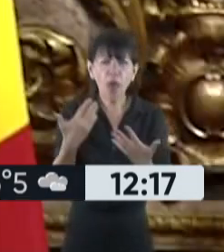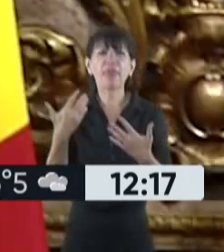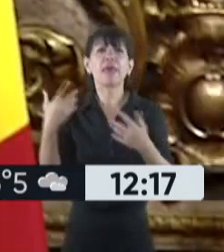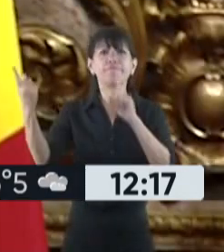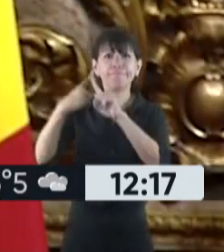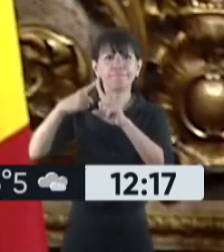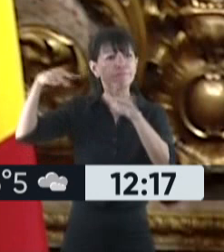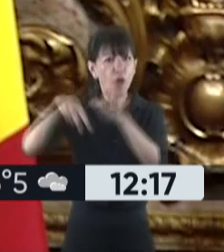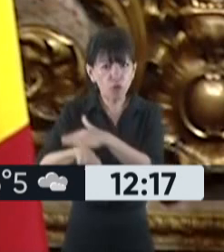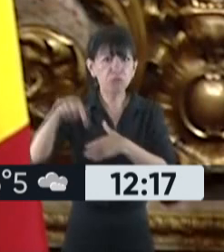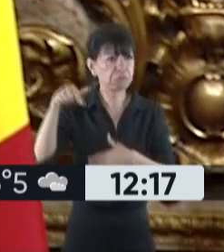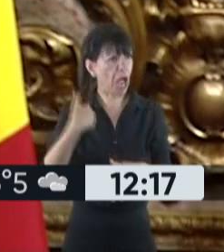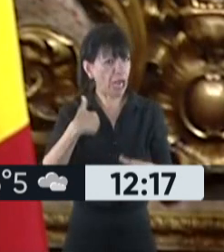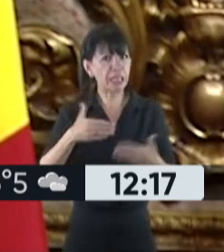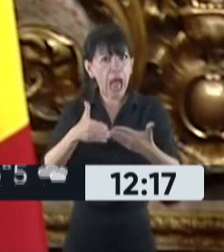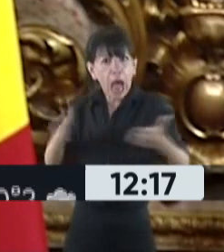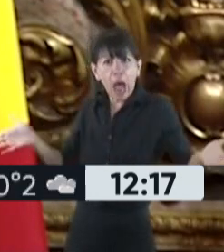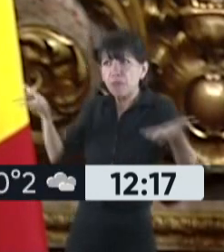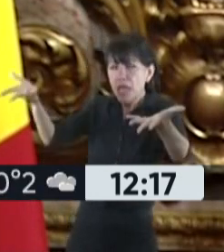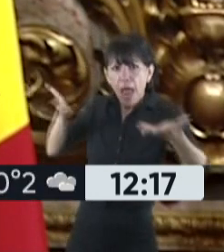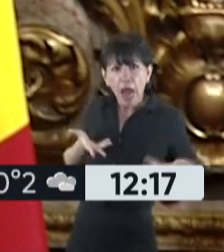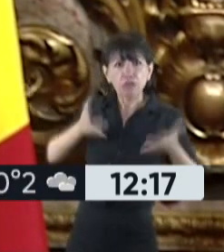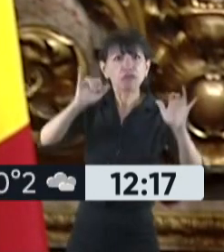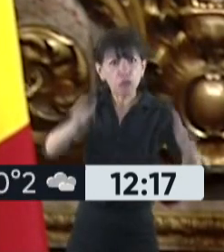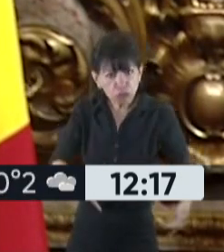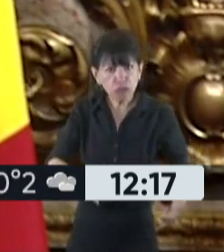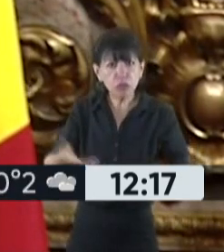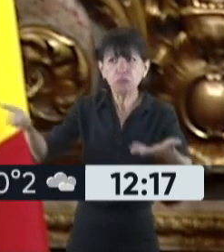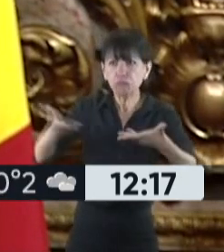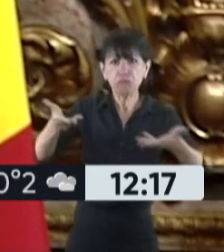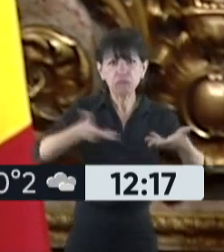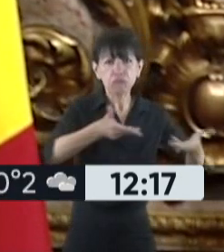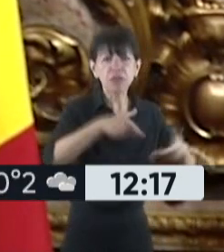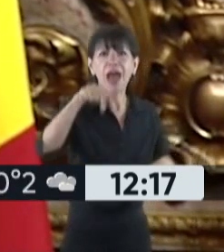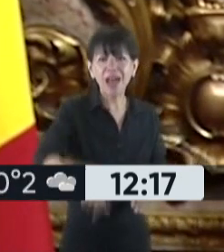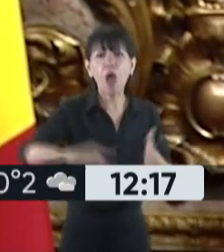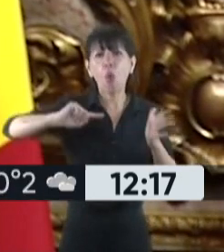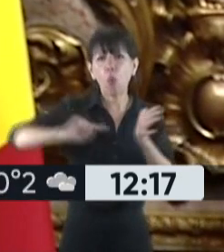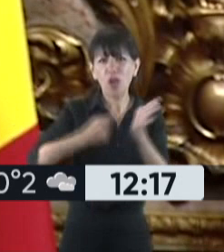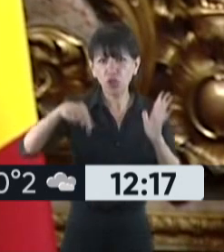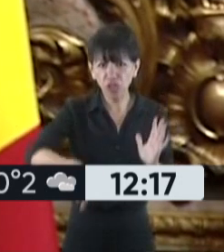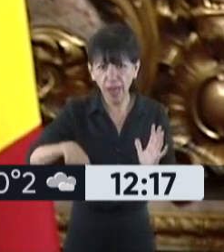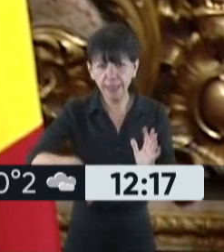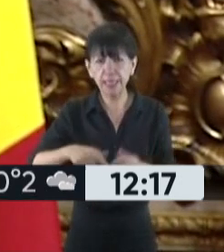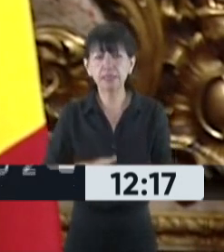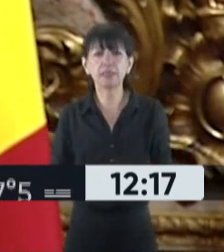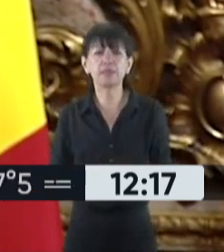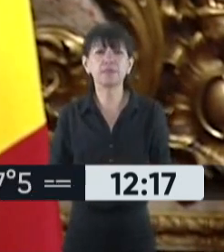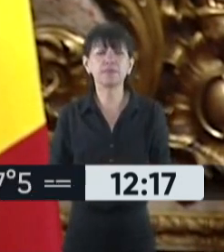han recibido muy bien en todas partes, evidentemente aquí también en Buenos Aires y